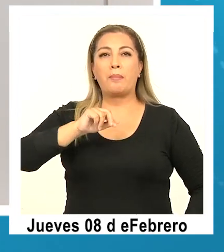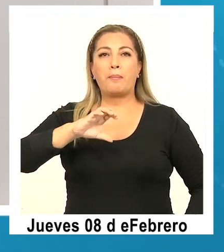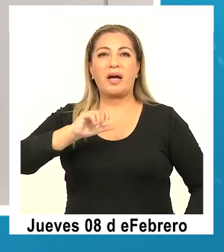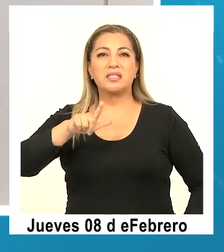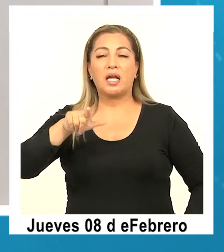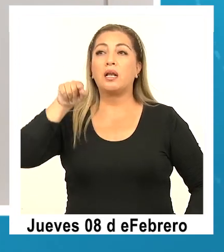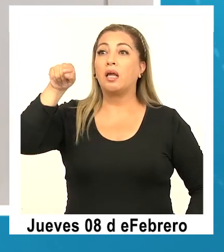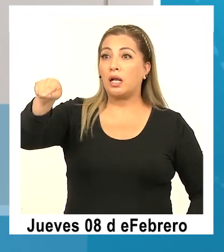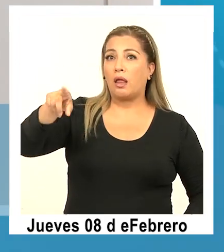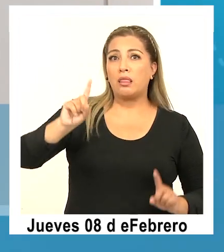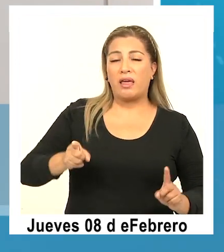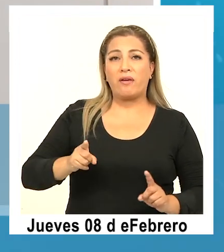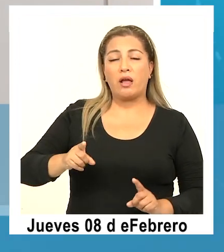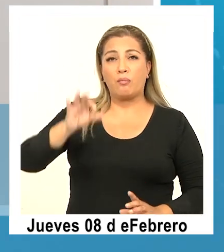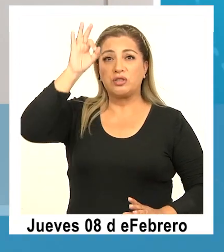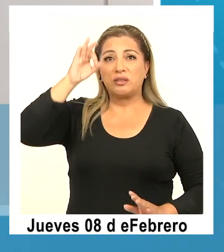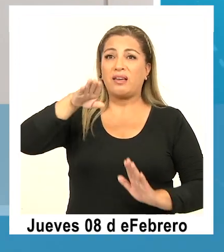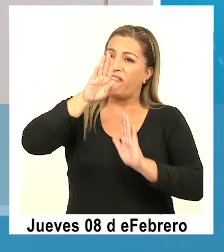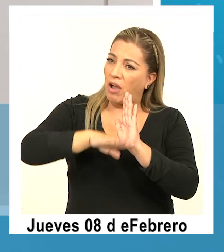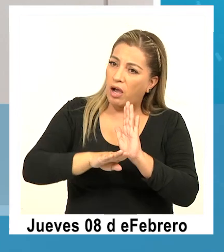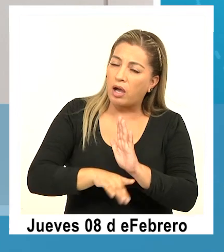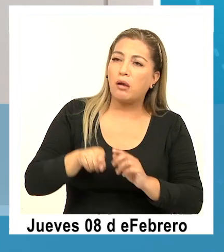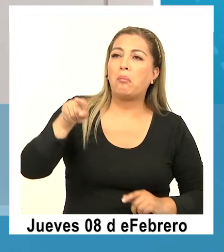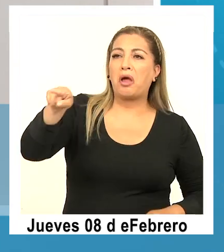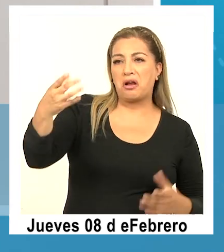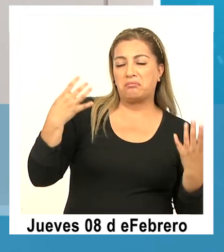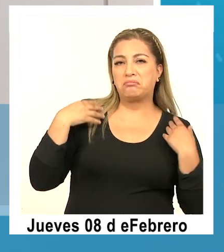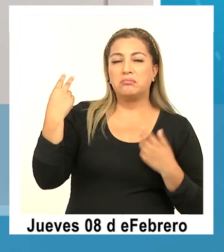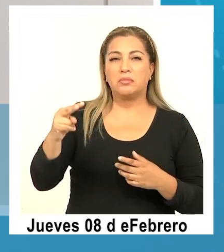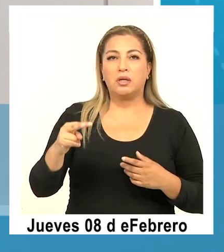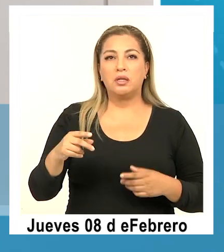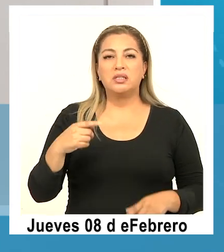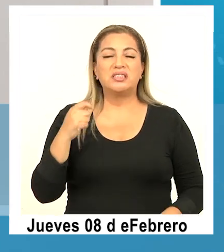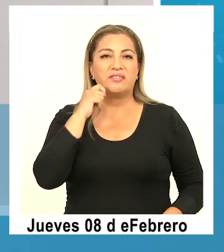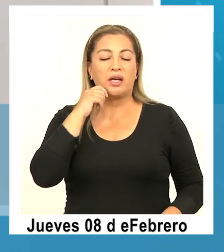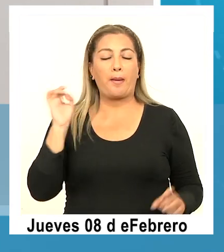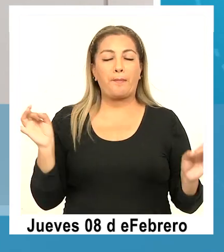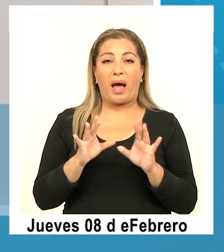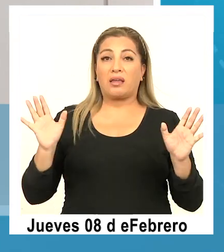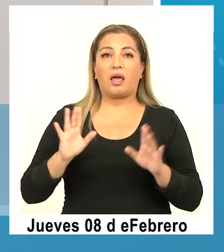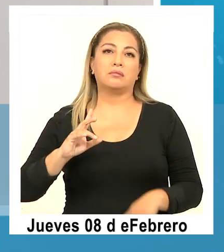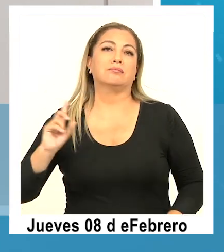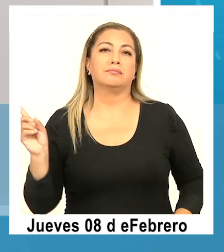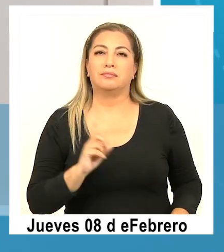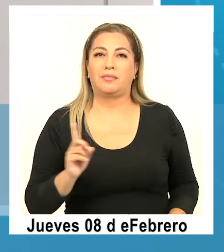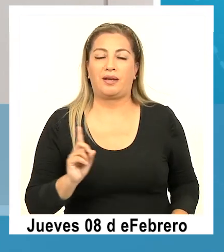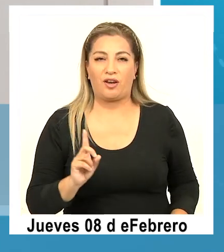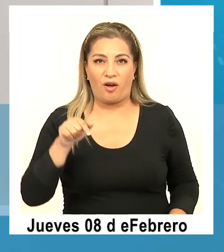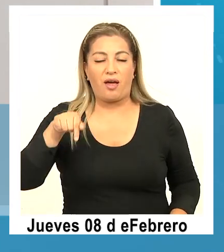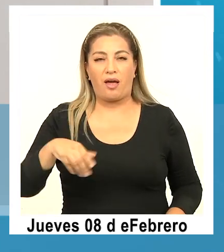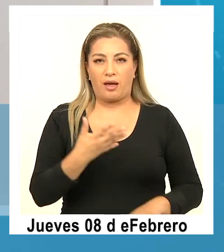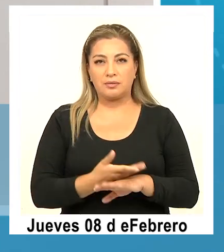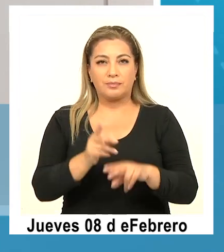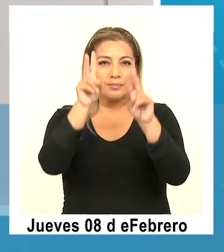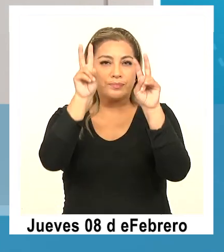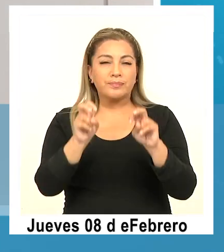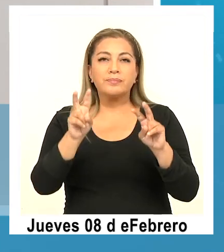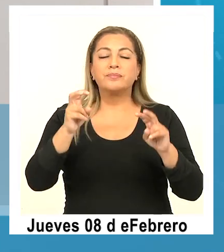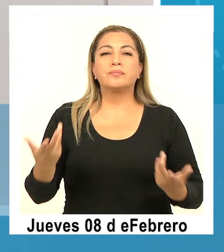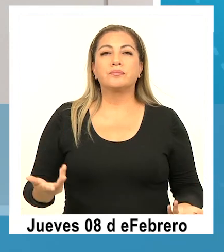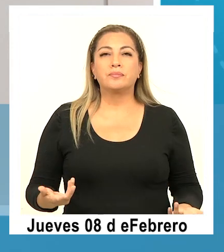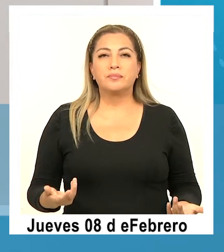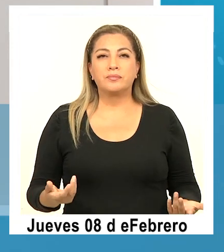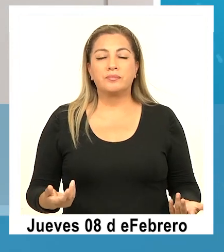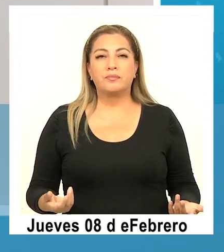inflación porque es Marcel. Y bueno, y las cosas no ocurren por actos de magia. Entonces yo creo que hay temas en que ha habido